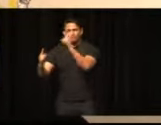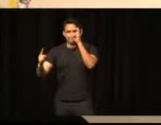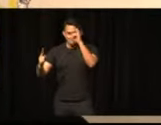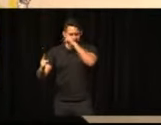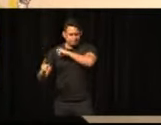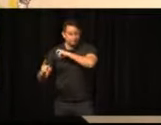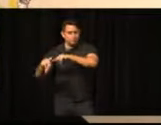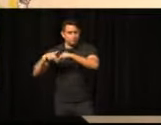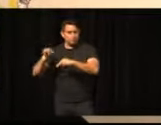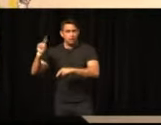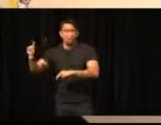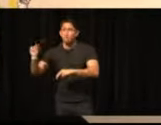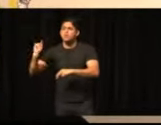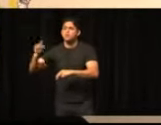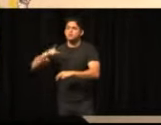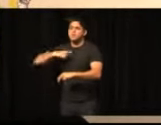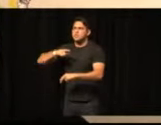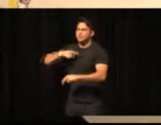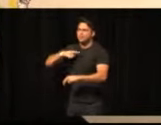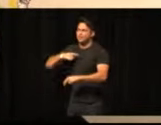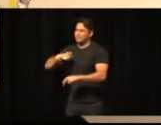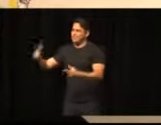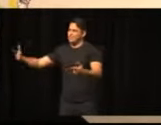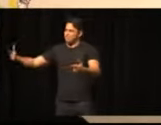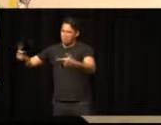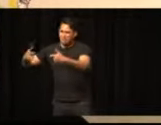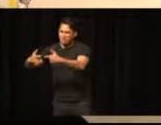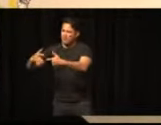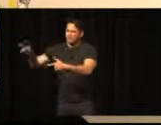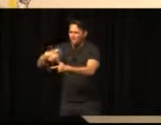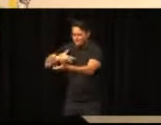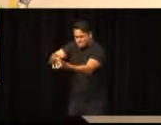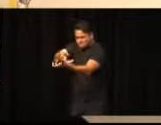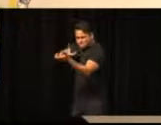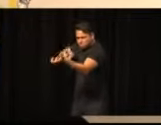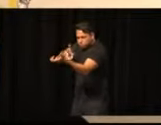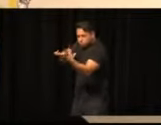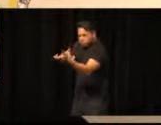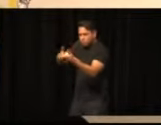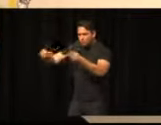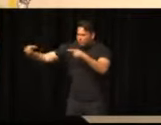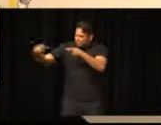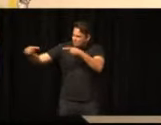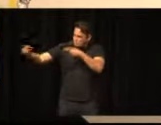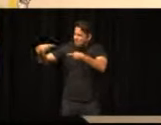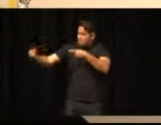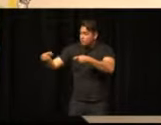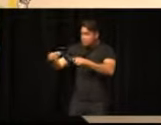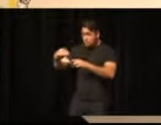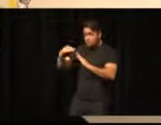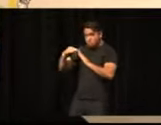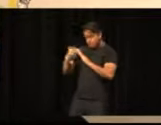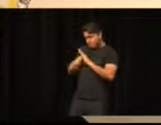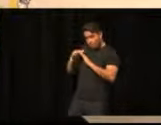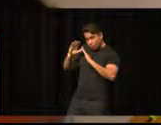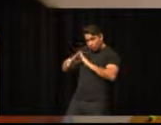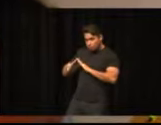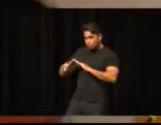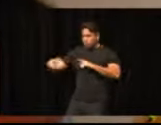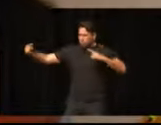que enfrenta la situación de guerra entre narcotraficantes, después llega la pacificación, cómo integrar esa comunidad